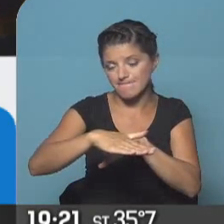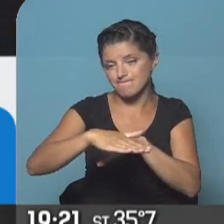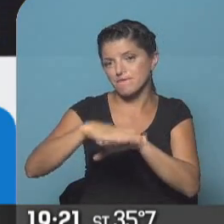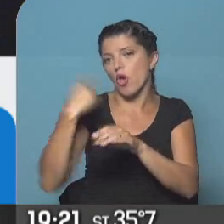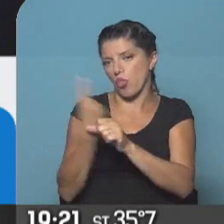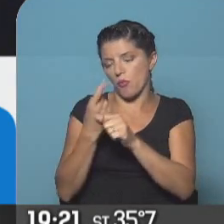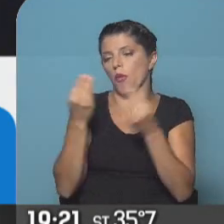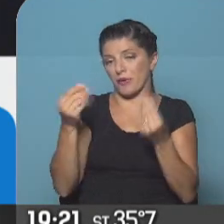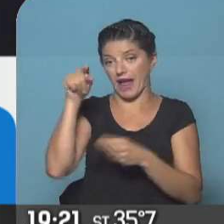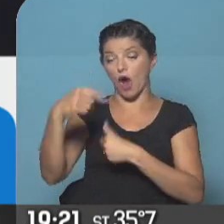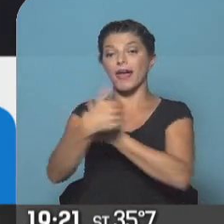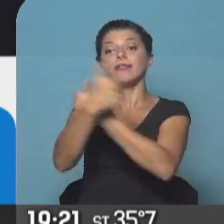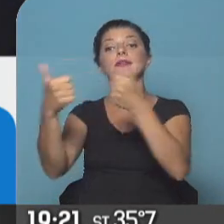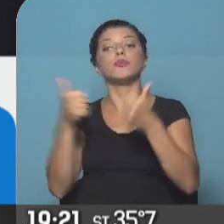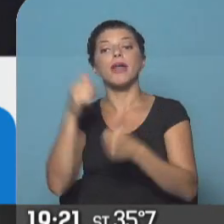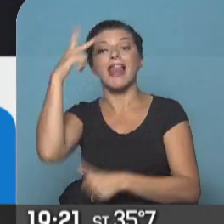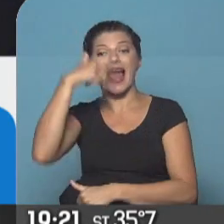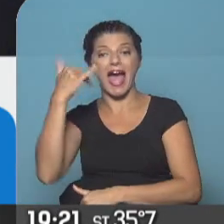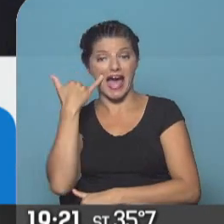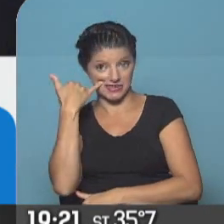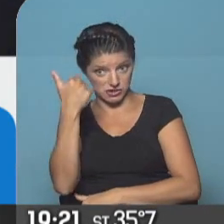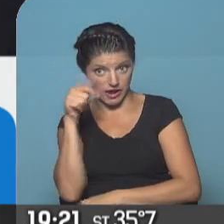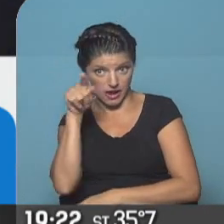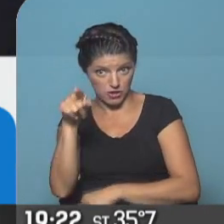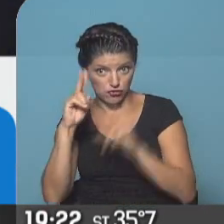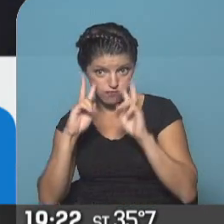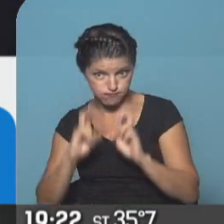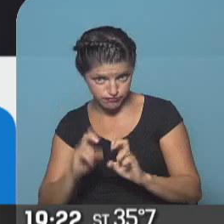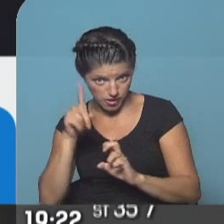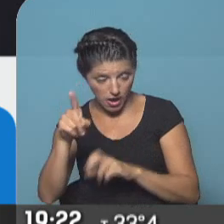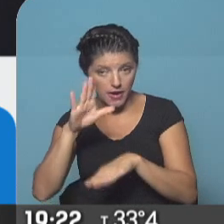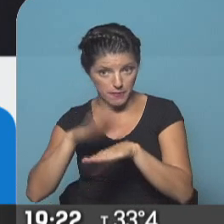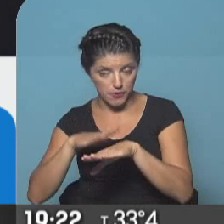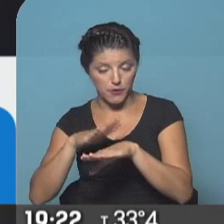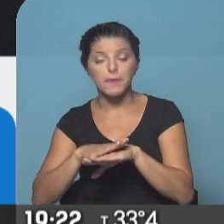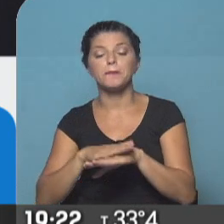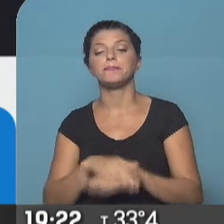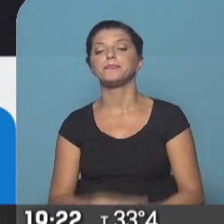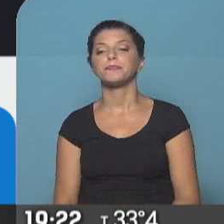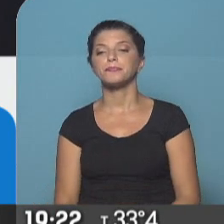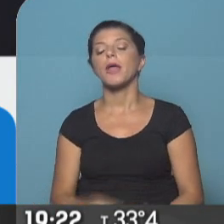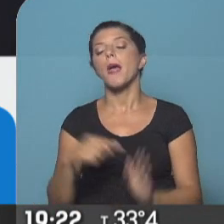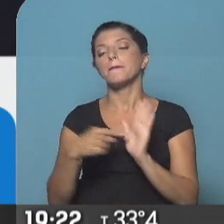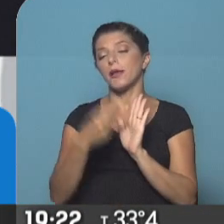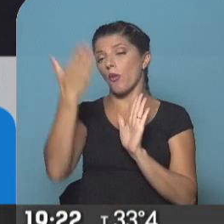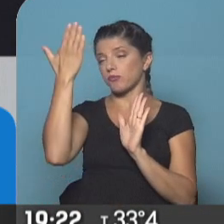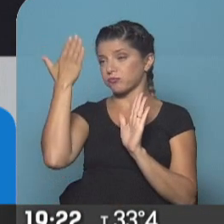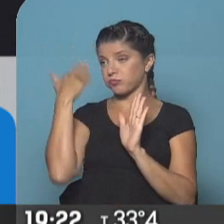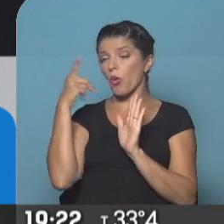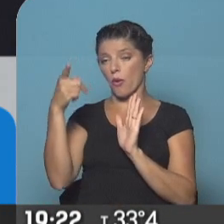La Haya, en el Tribunal de La Haya. Pero creo que lo que el Papa les planteó cuando viajó a Santa Cruz de la